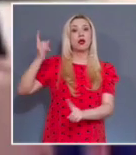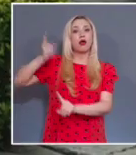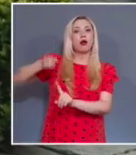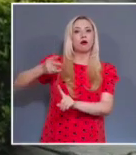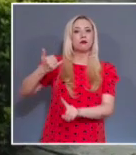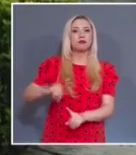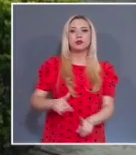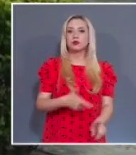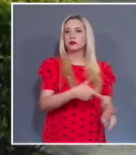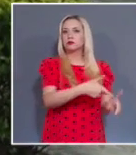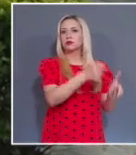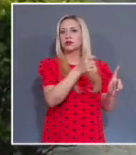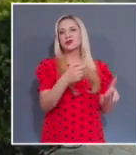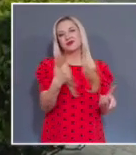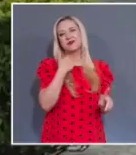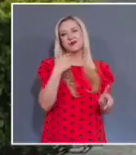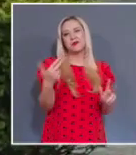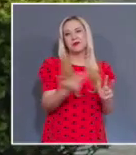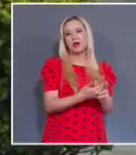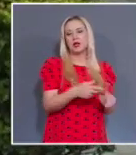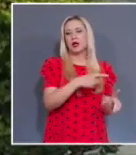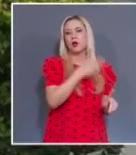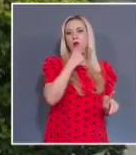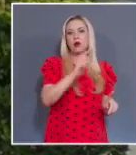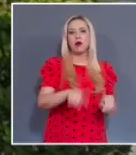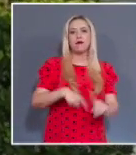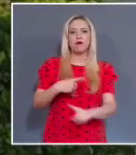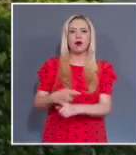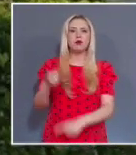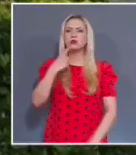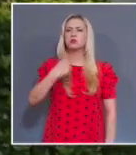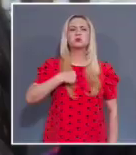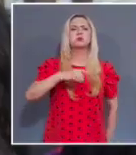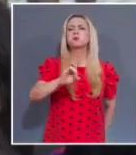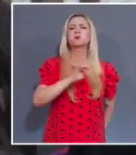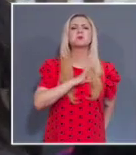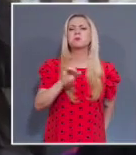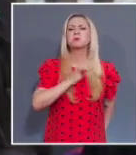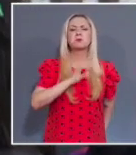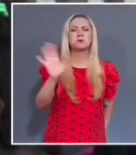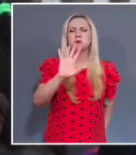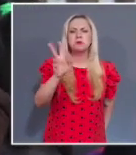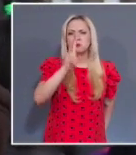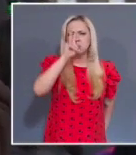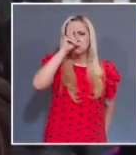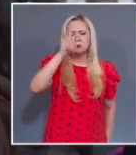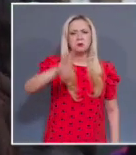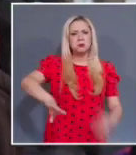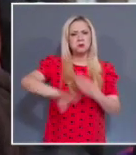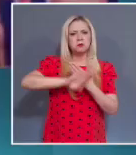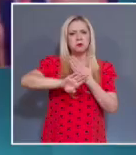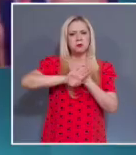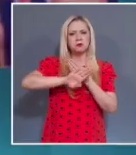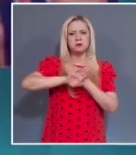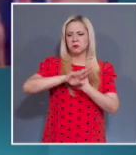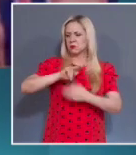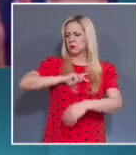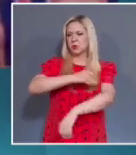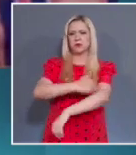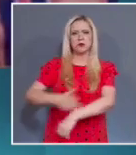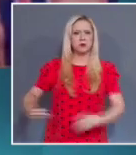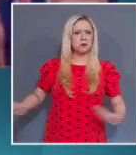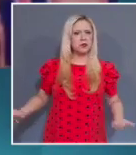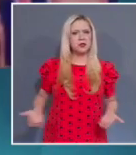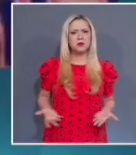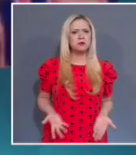violador, dijo tener miedo por las amenazas que se han vertido en contra de ella y de su familia. Que haya sido